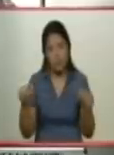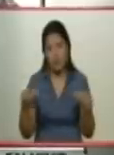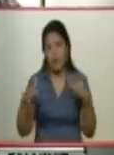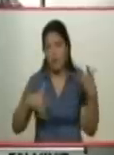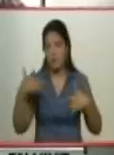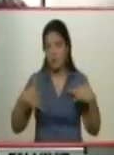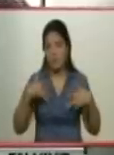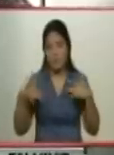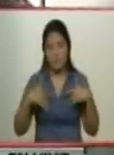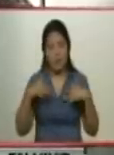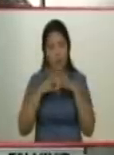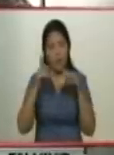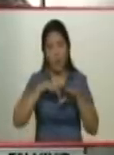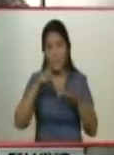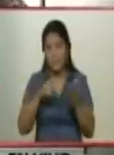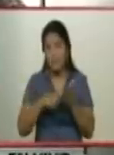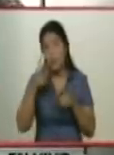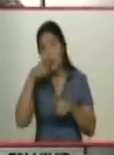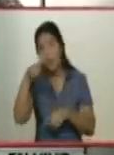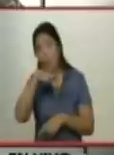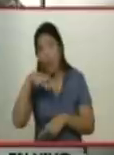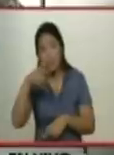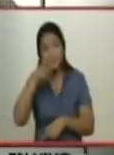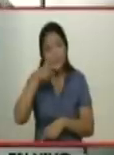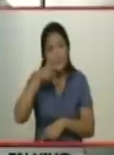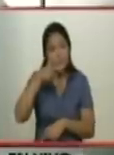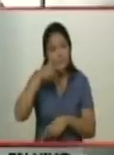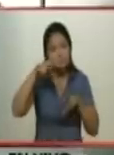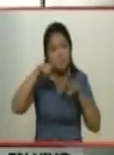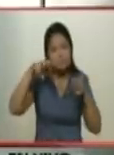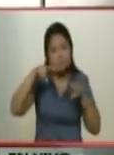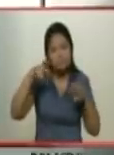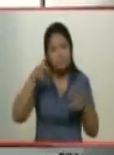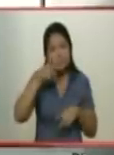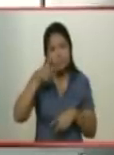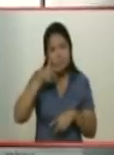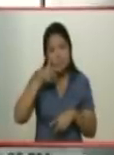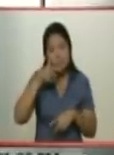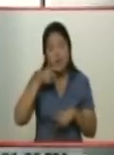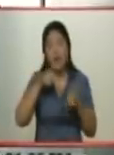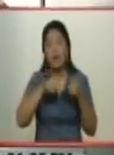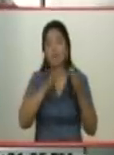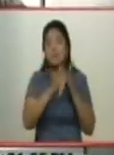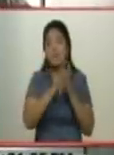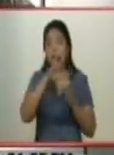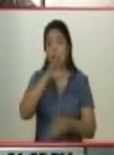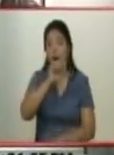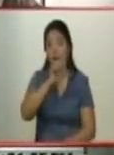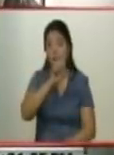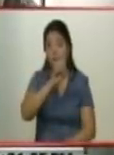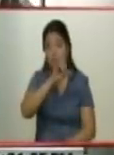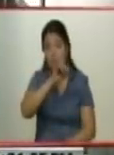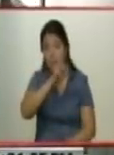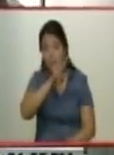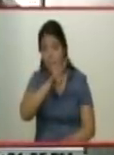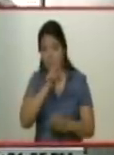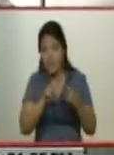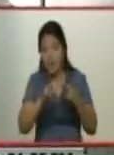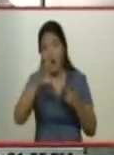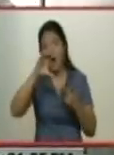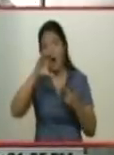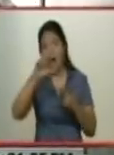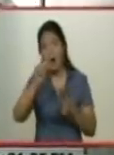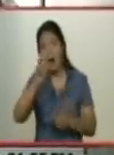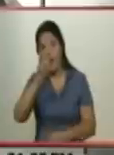actividad de la inteligencia popular van a estar ubicadas en San Casimiro camatagua y un gran Comando en